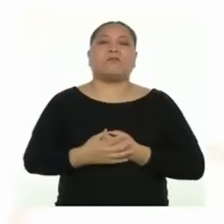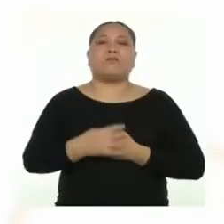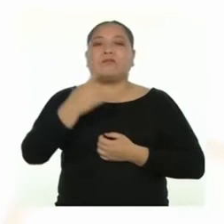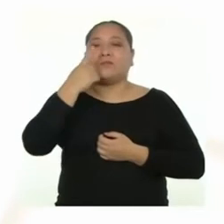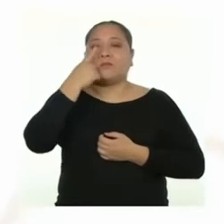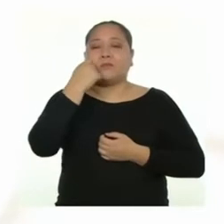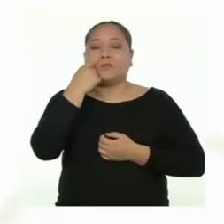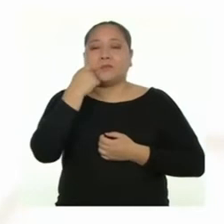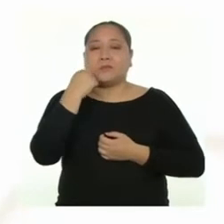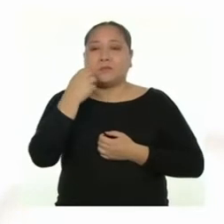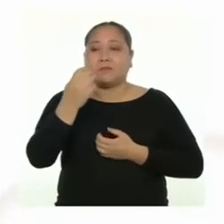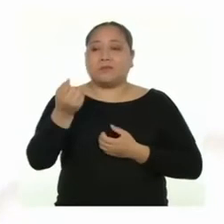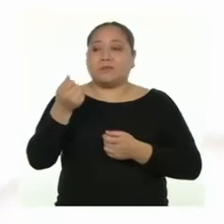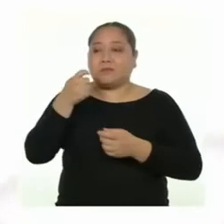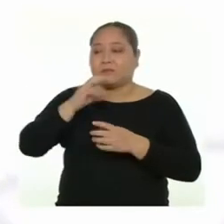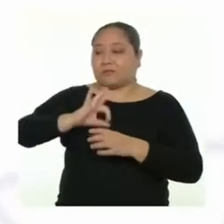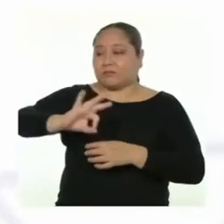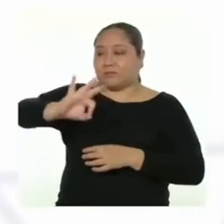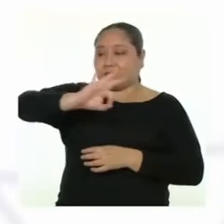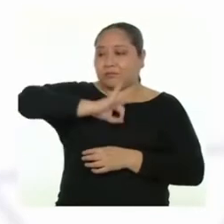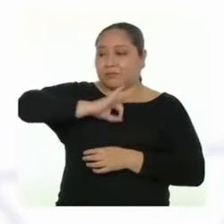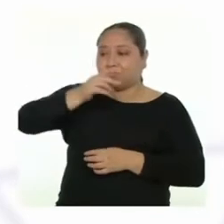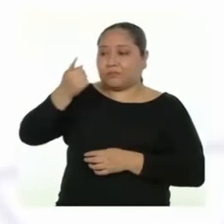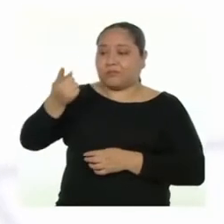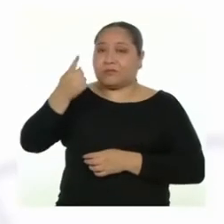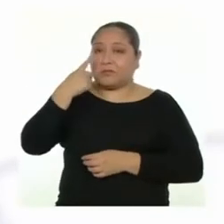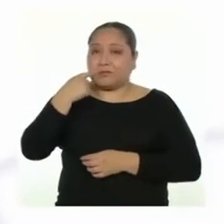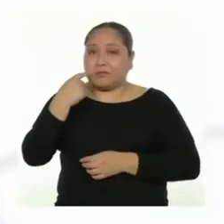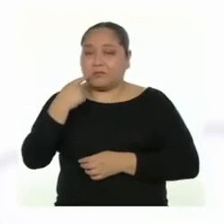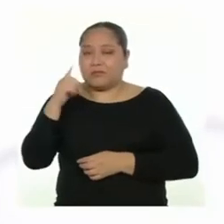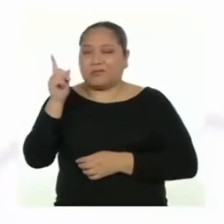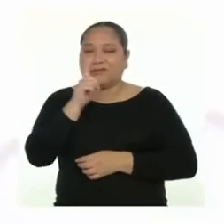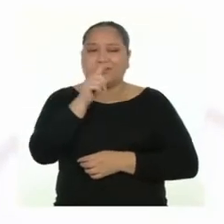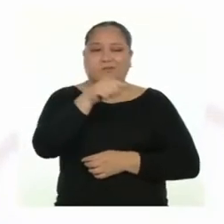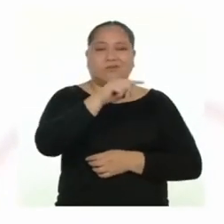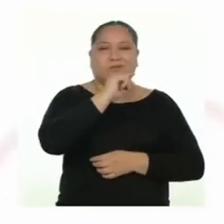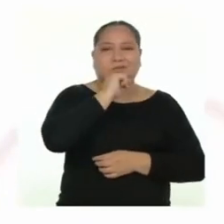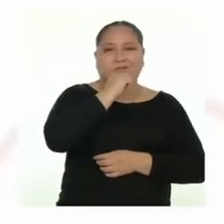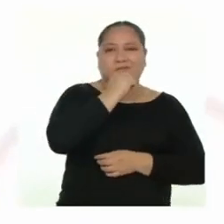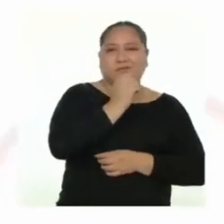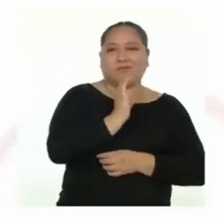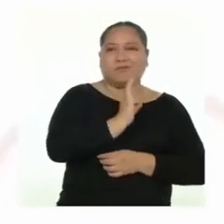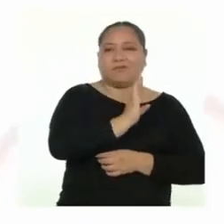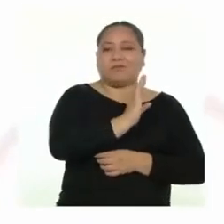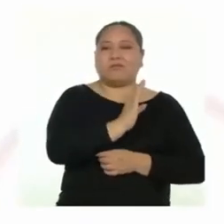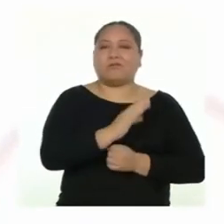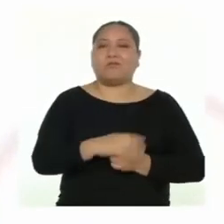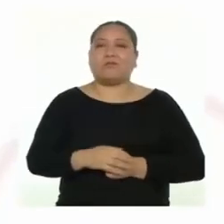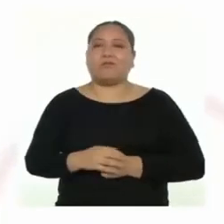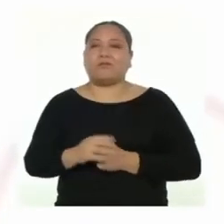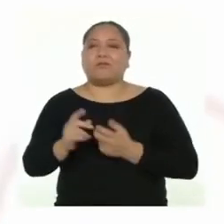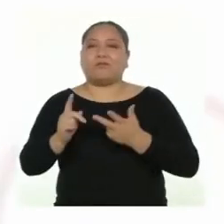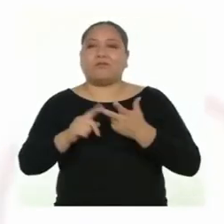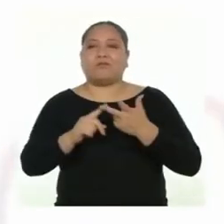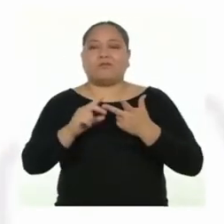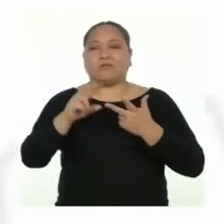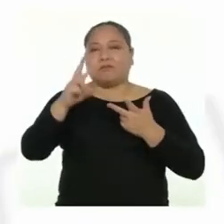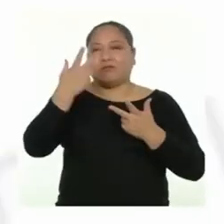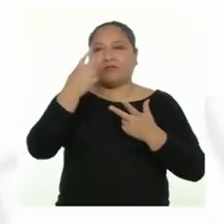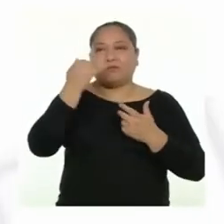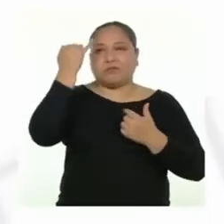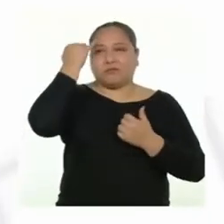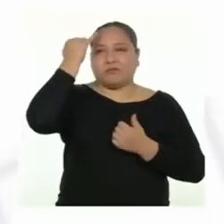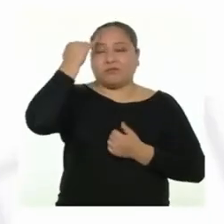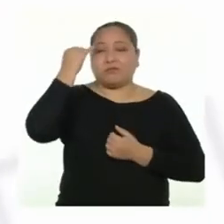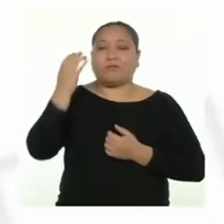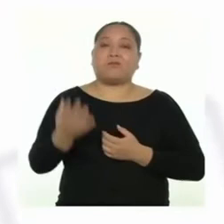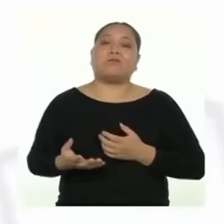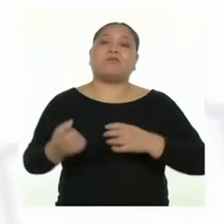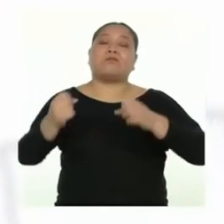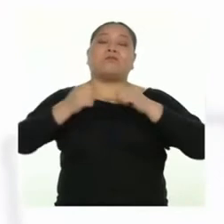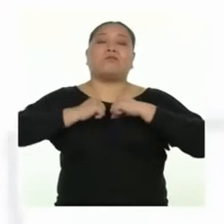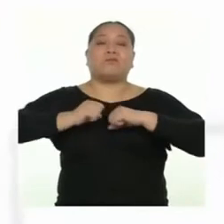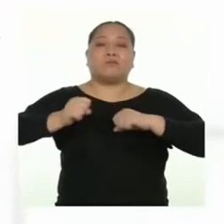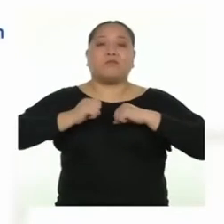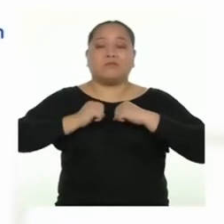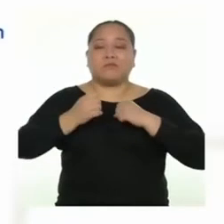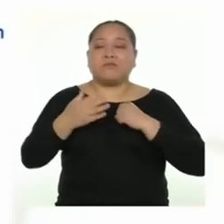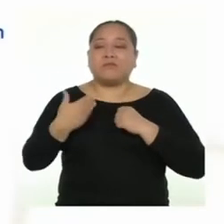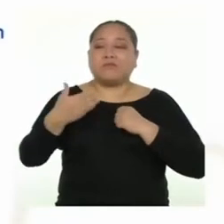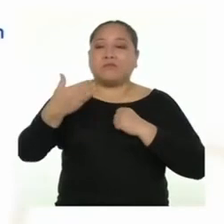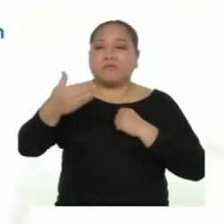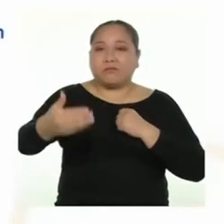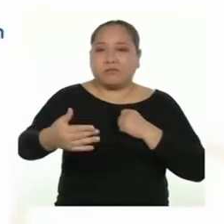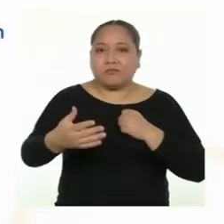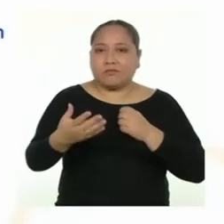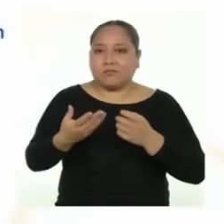actividades deportivas y no así la femenina. Y la tercera idea principal sería: los efectos de realizar ejercicio o